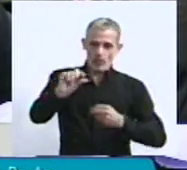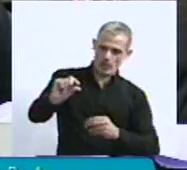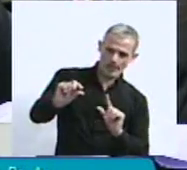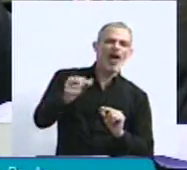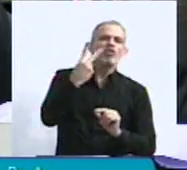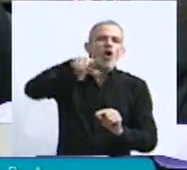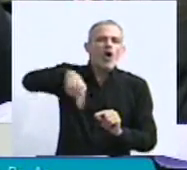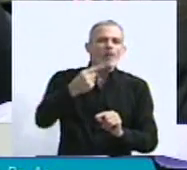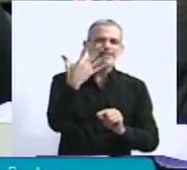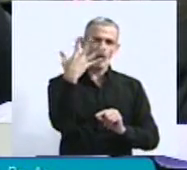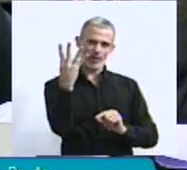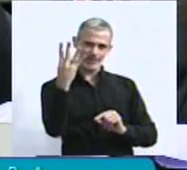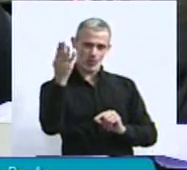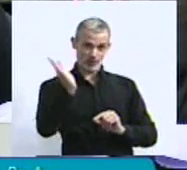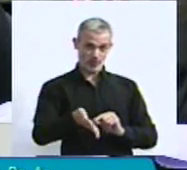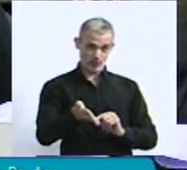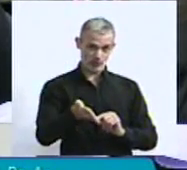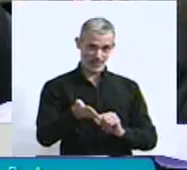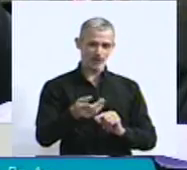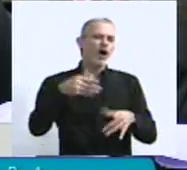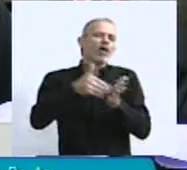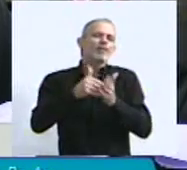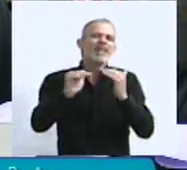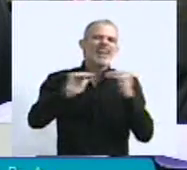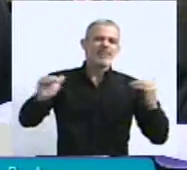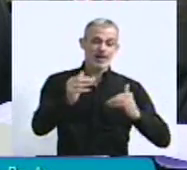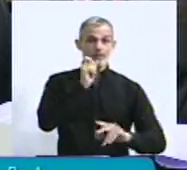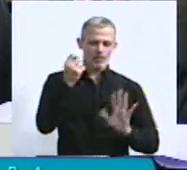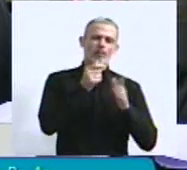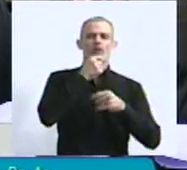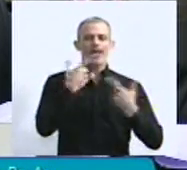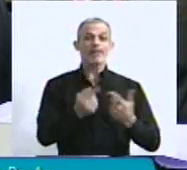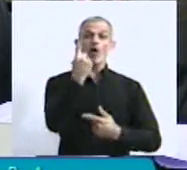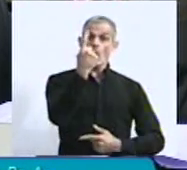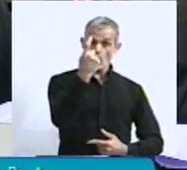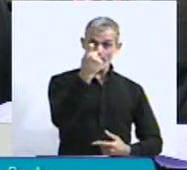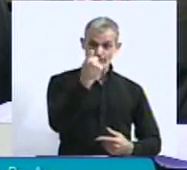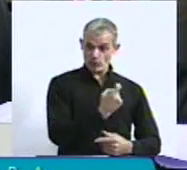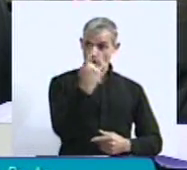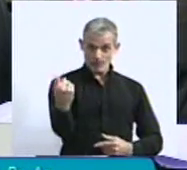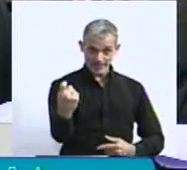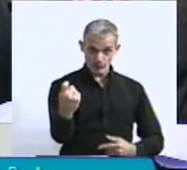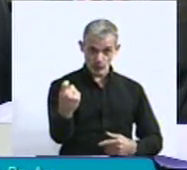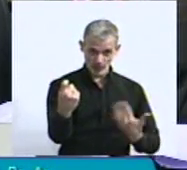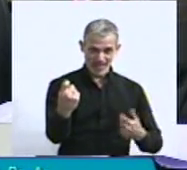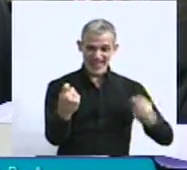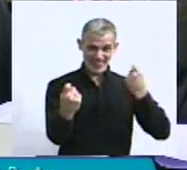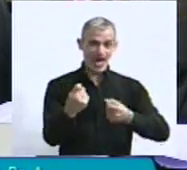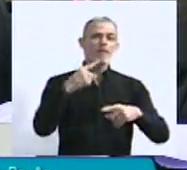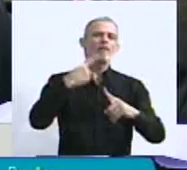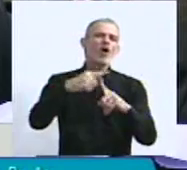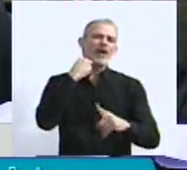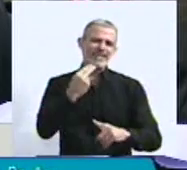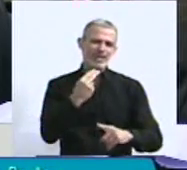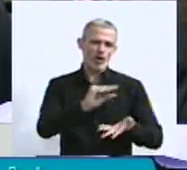de 2,54 el nivel de actividad. Es decir, por cada peso que se ponía en asignación por hijo, que se pone en asignación por